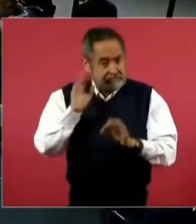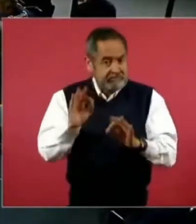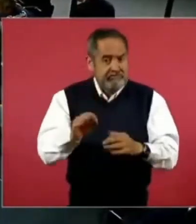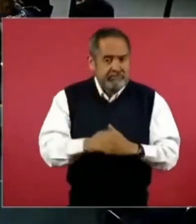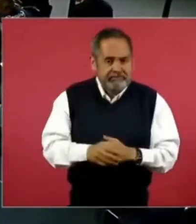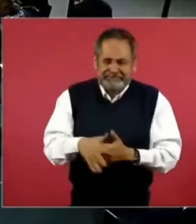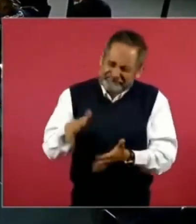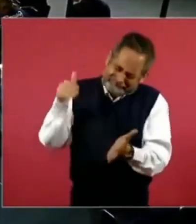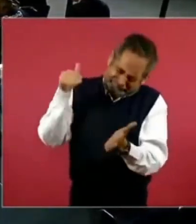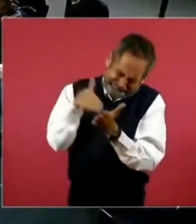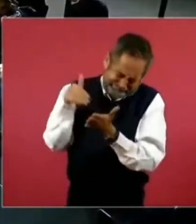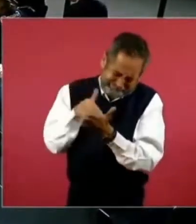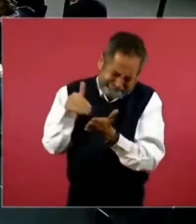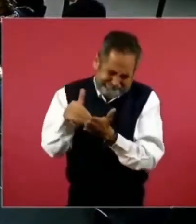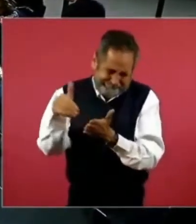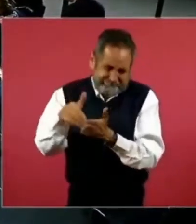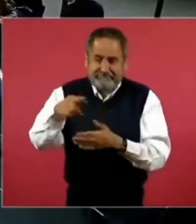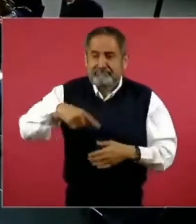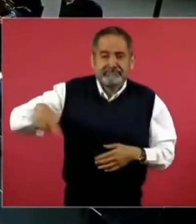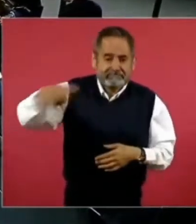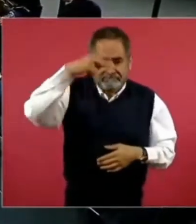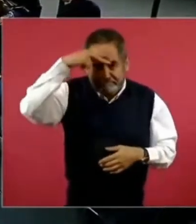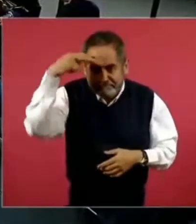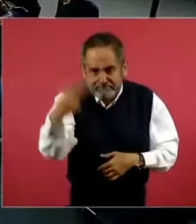de millones de mexicanos.